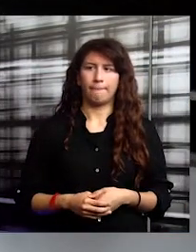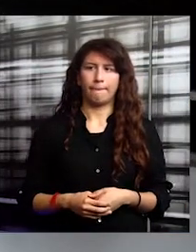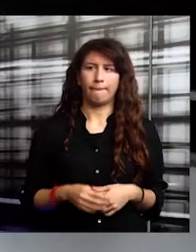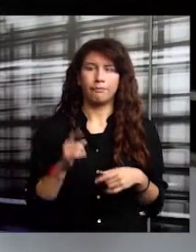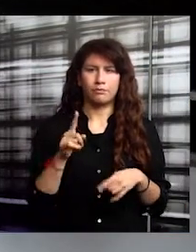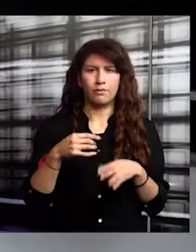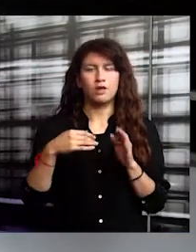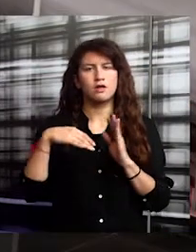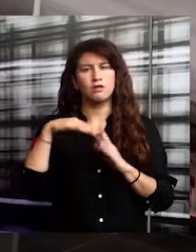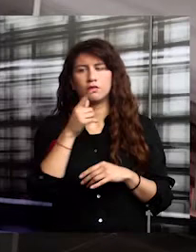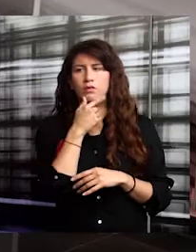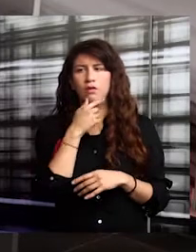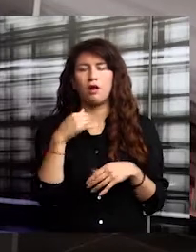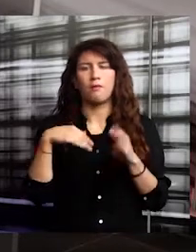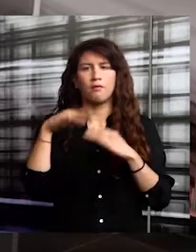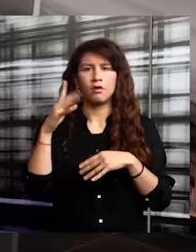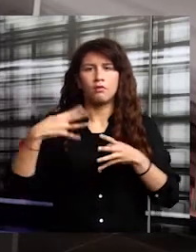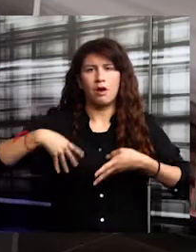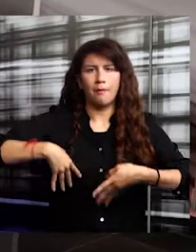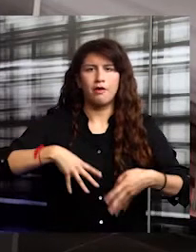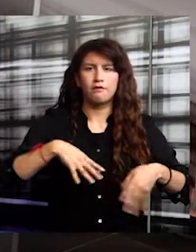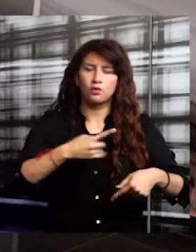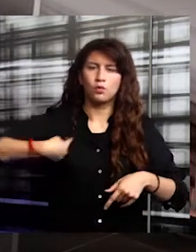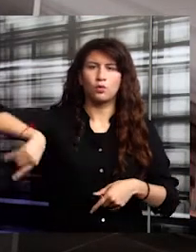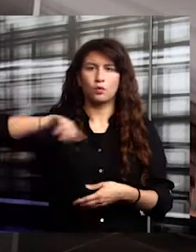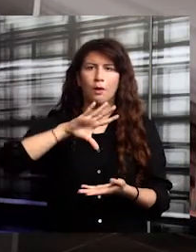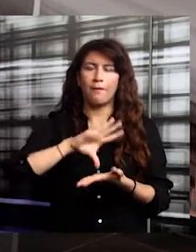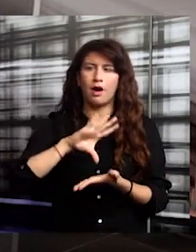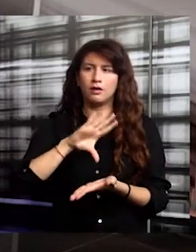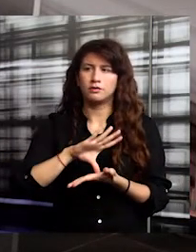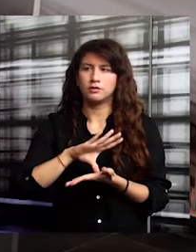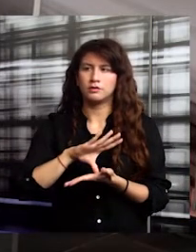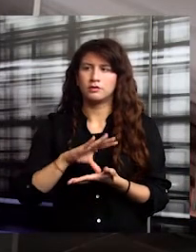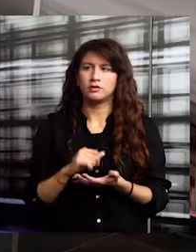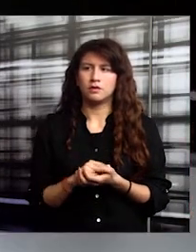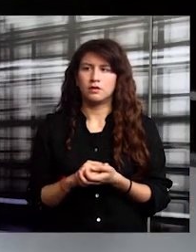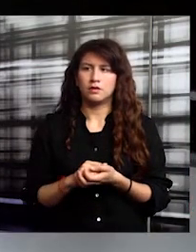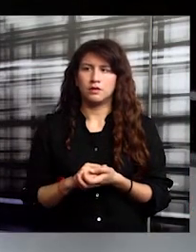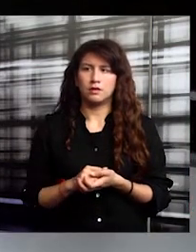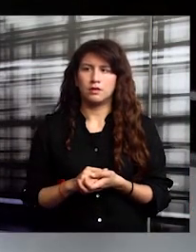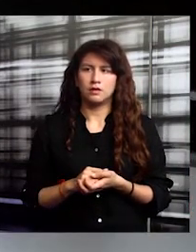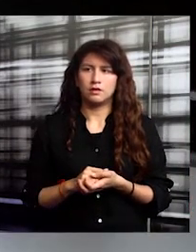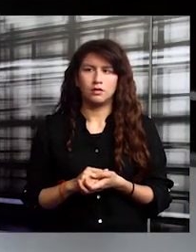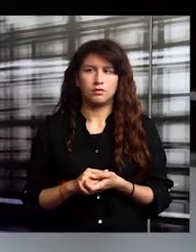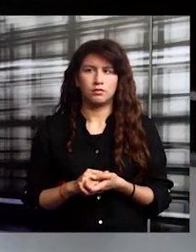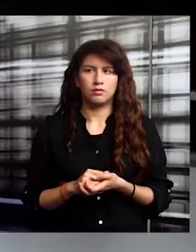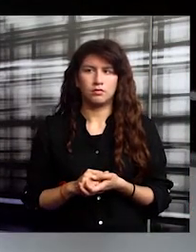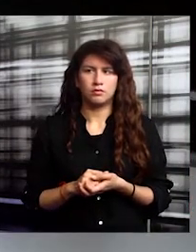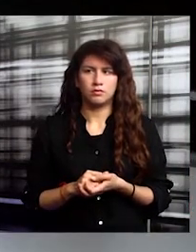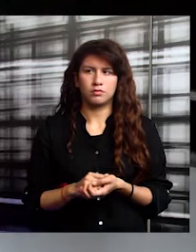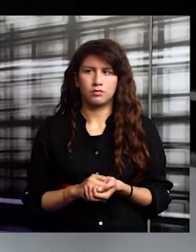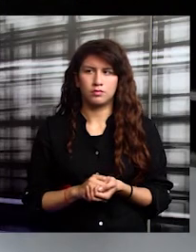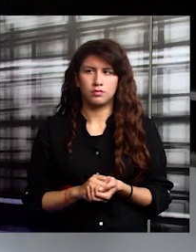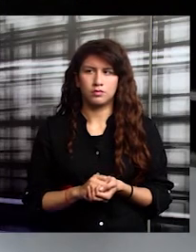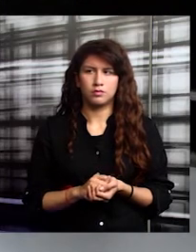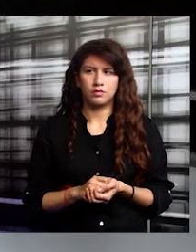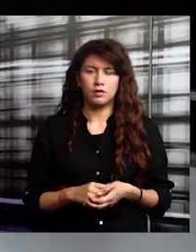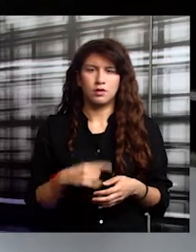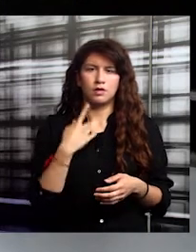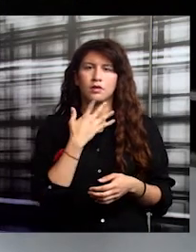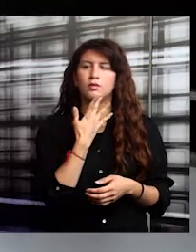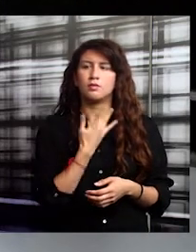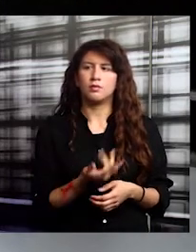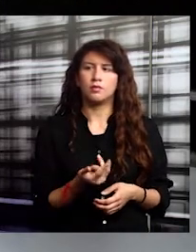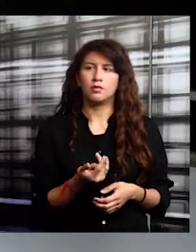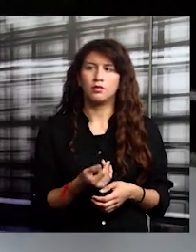de manifiesto que en nuestro país la educación cívica está al debe.